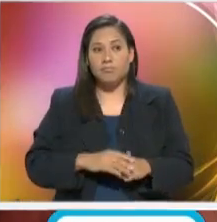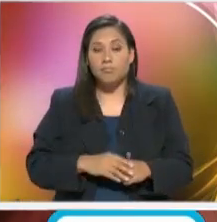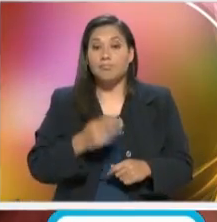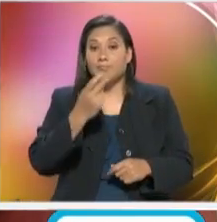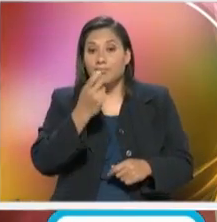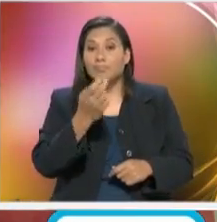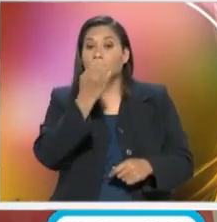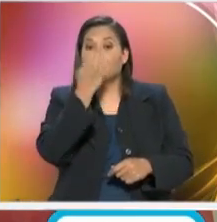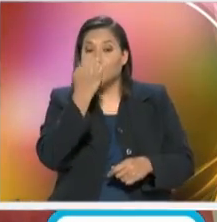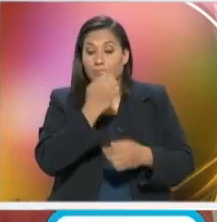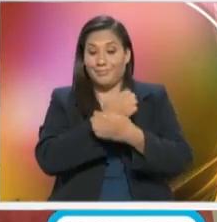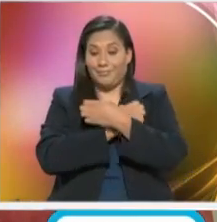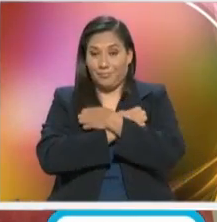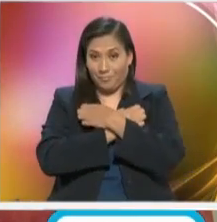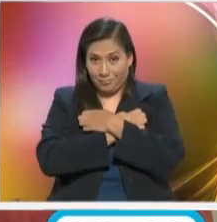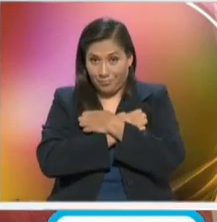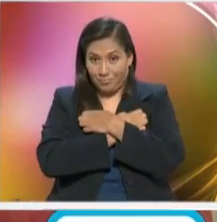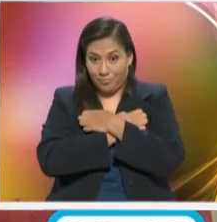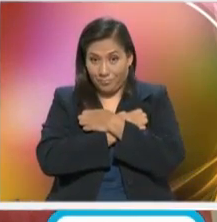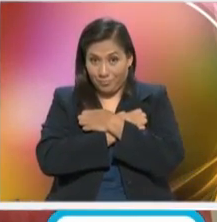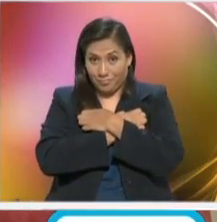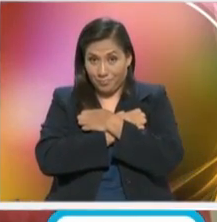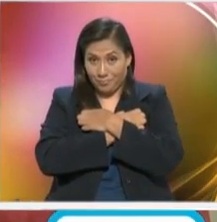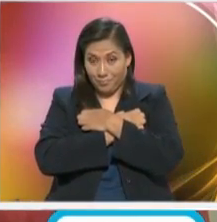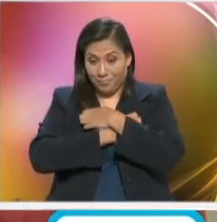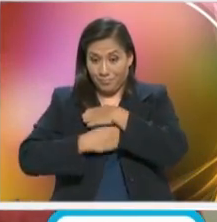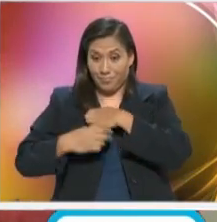sentido, la educación como derecho